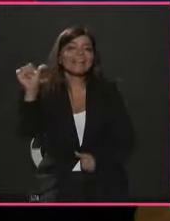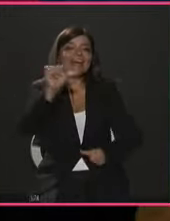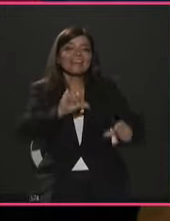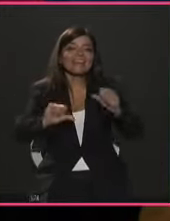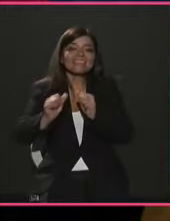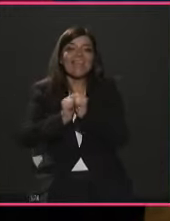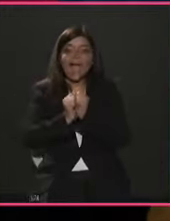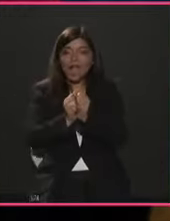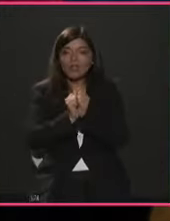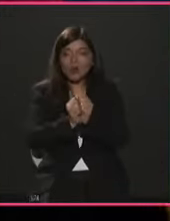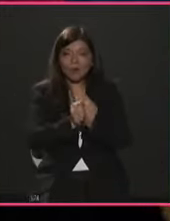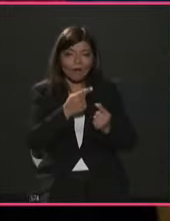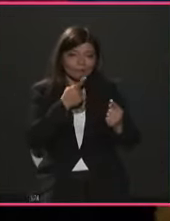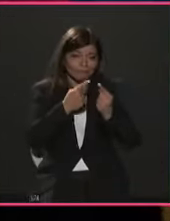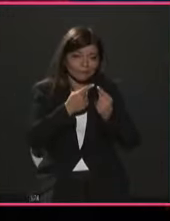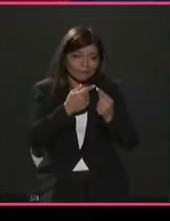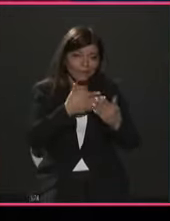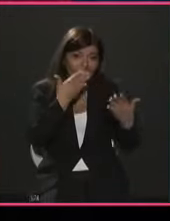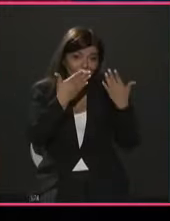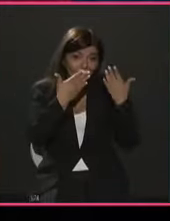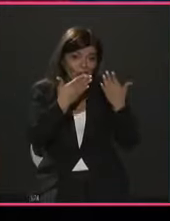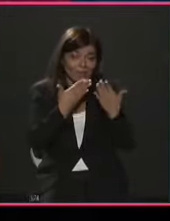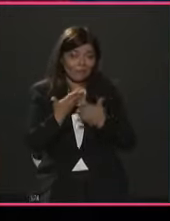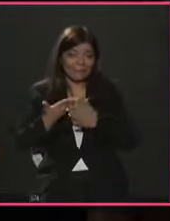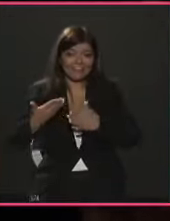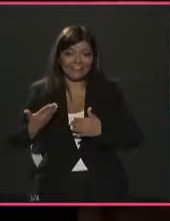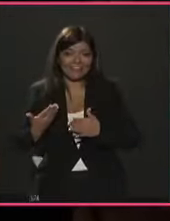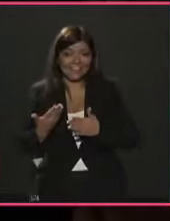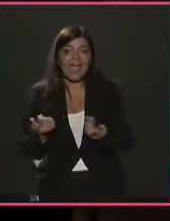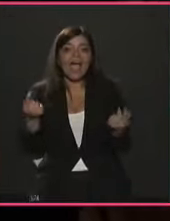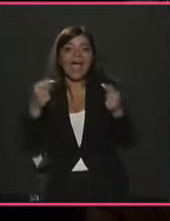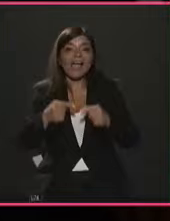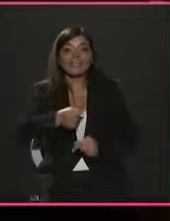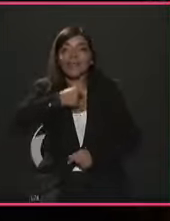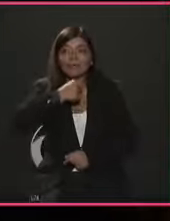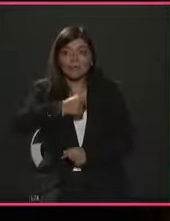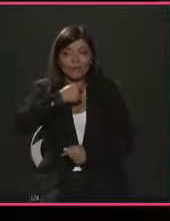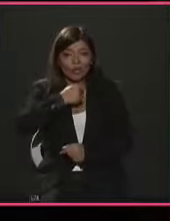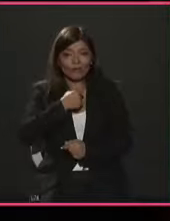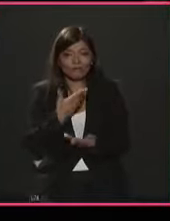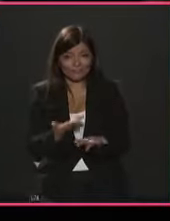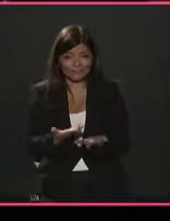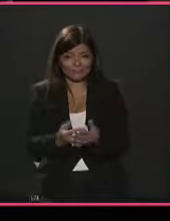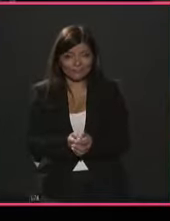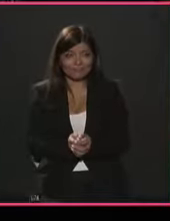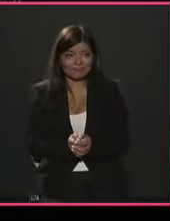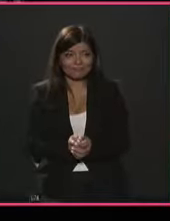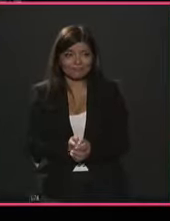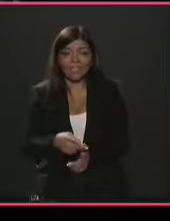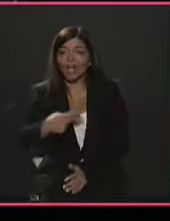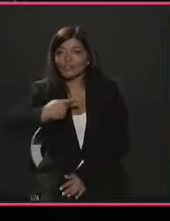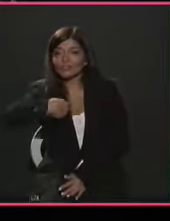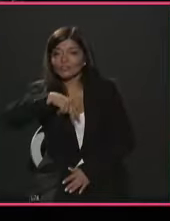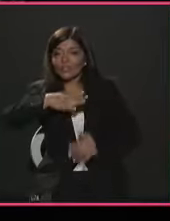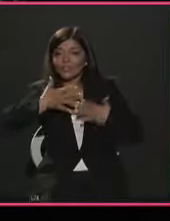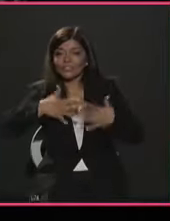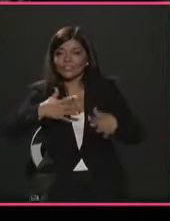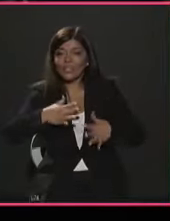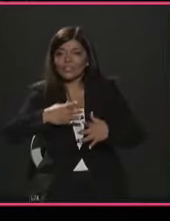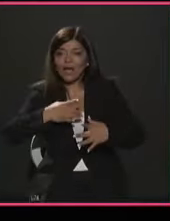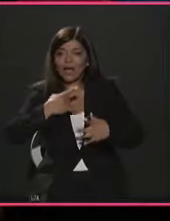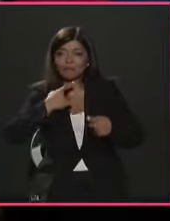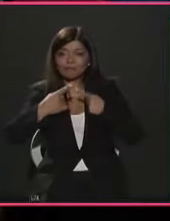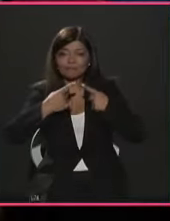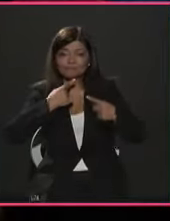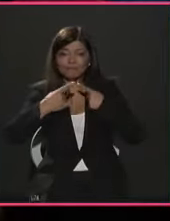acompañarnos ministra ya nos saludamos en el escenario aquí está su micrófono nosotros ya estábamos haciendo la